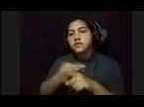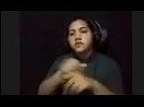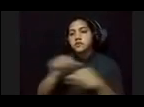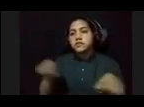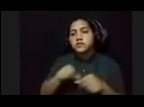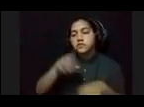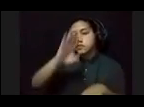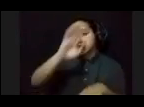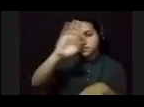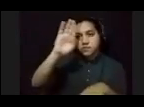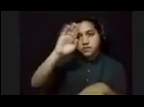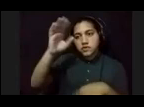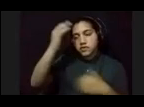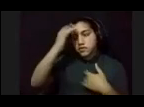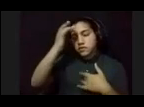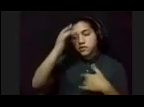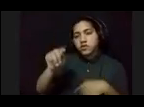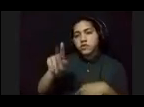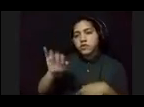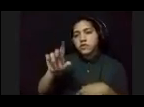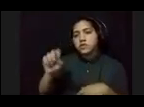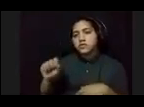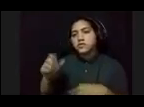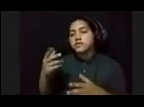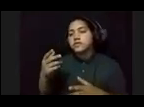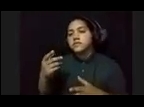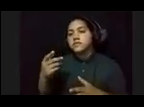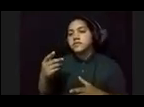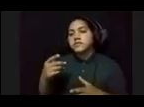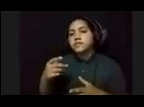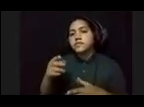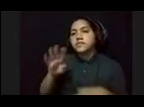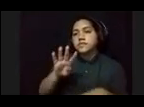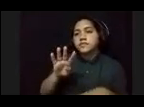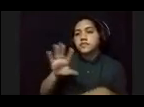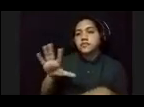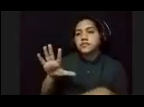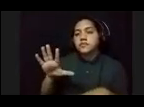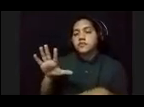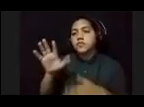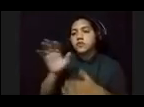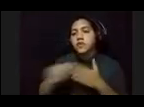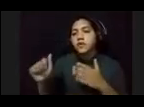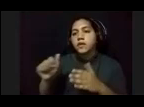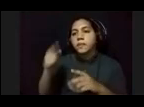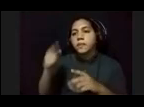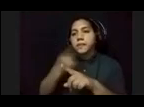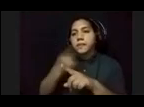de Tuberculosos de la Perla a un costo de $45 mensuales desde julio